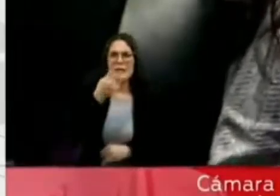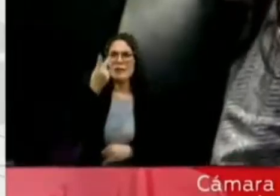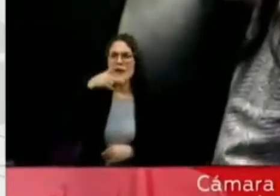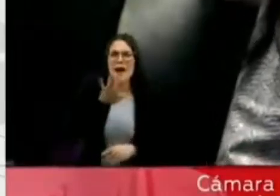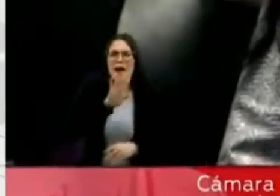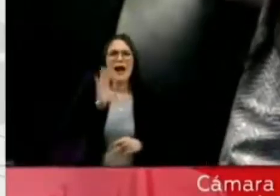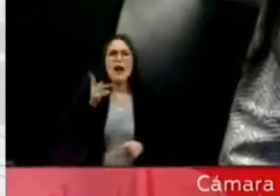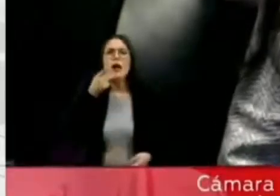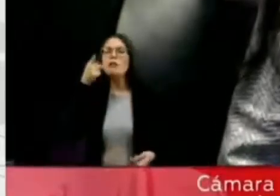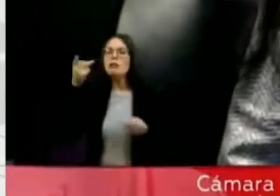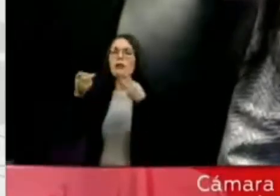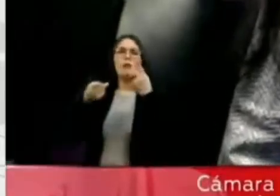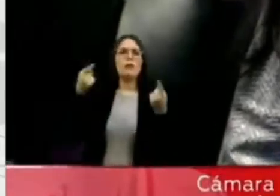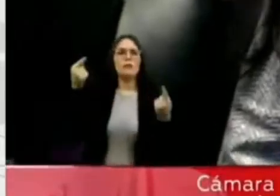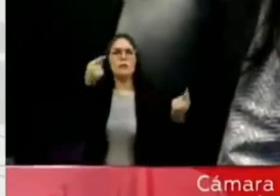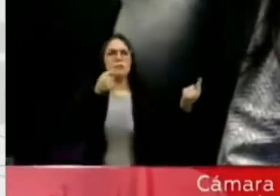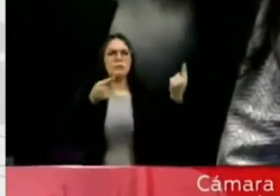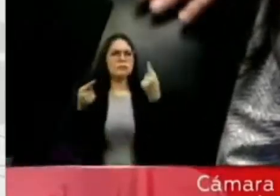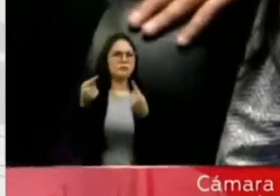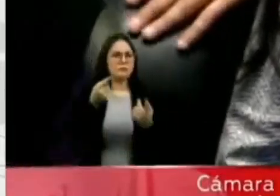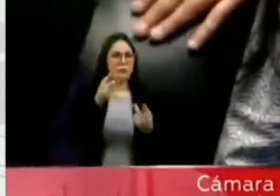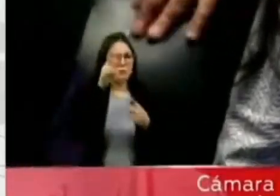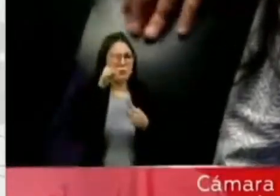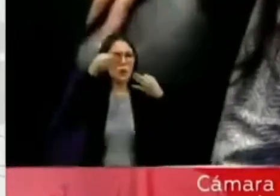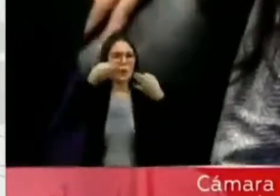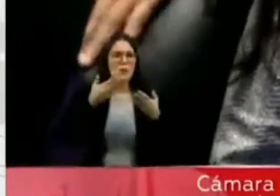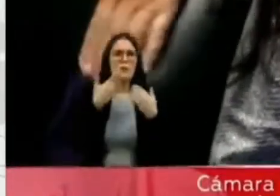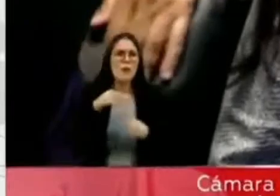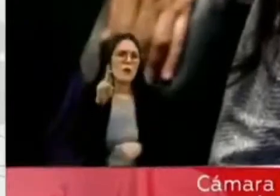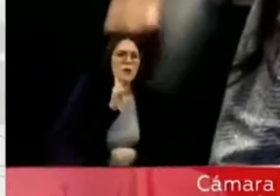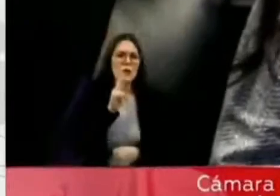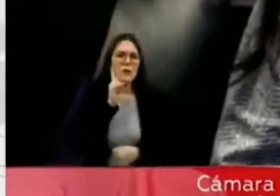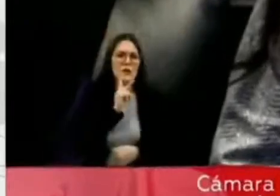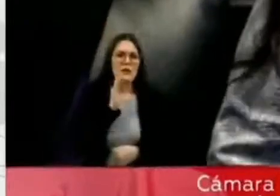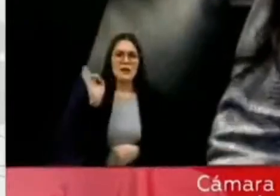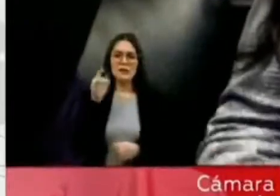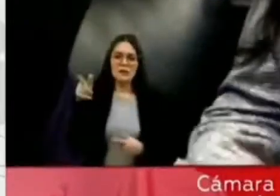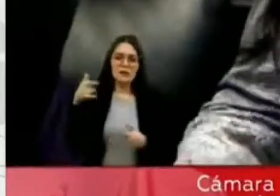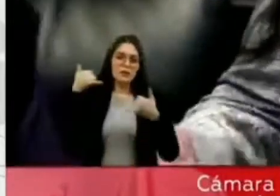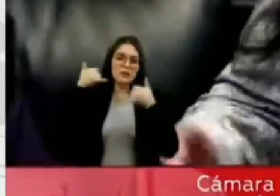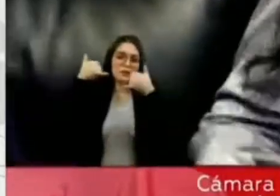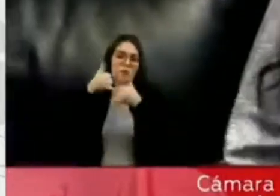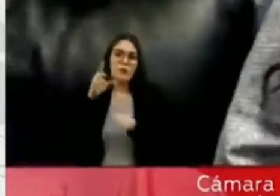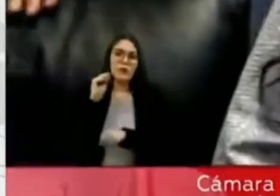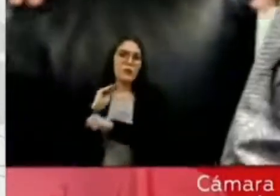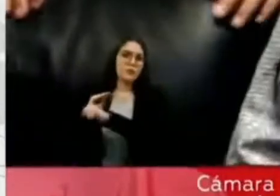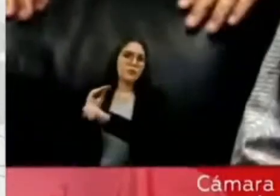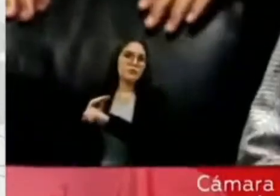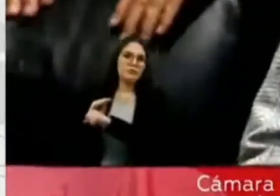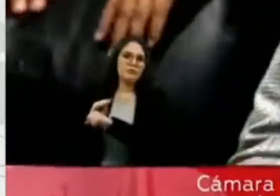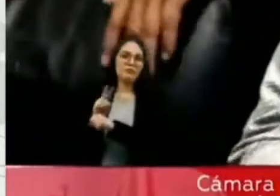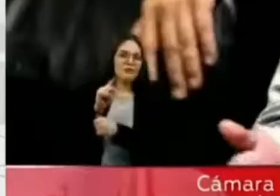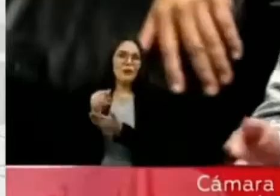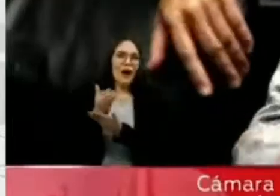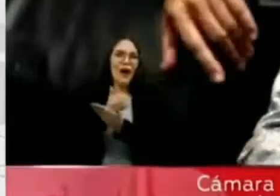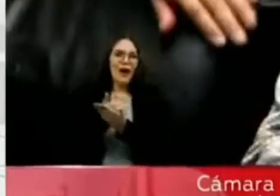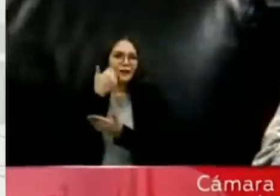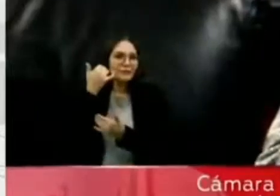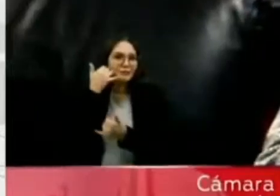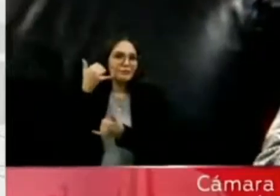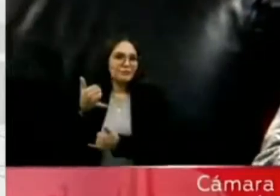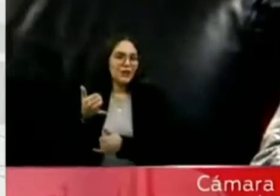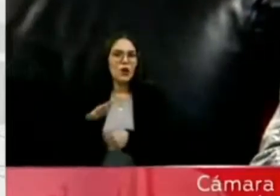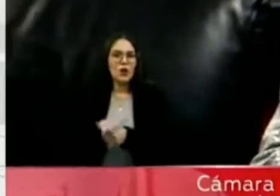dichos. Y también, perdón, ahora sí que amigos, dense cuenta, si no les contestan las llamadas, pues no les quieren contestar. Pero yo por